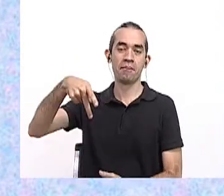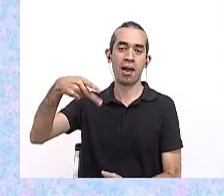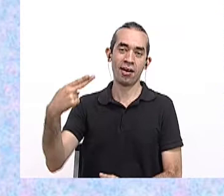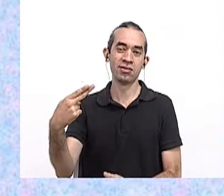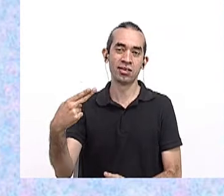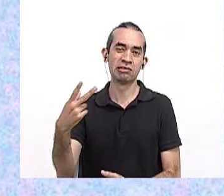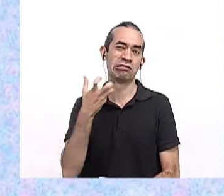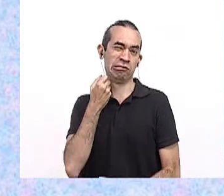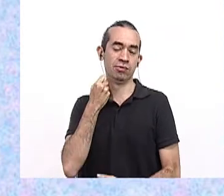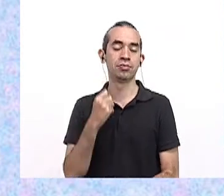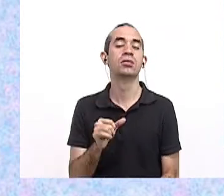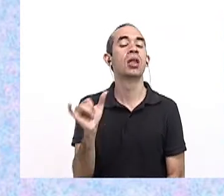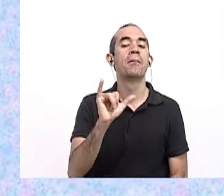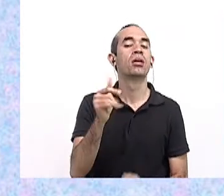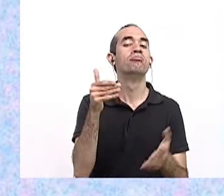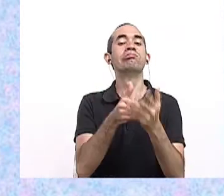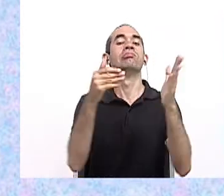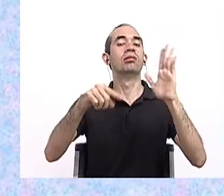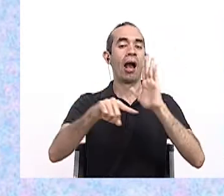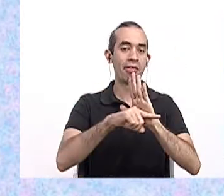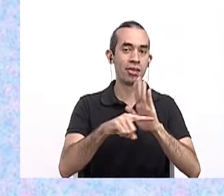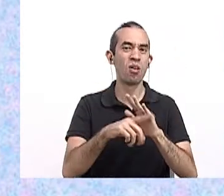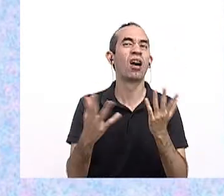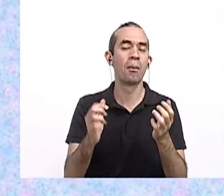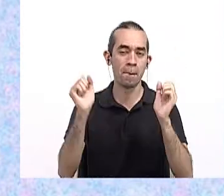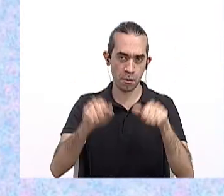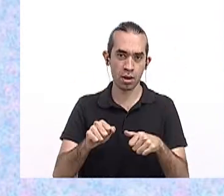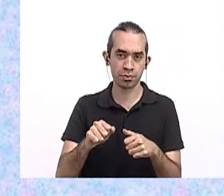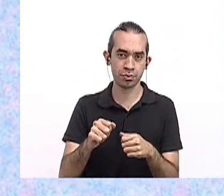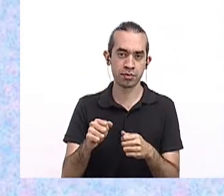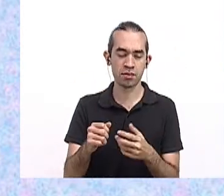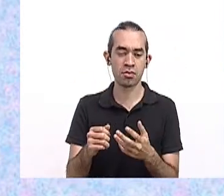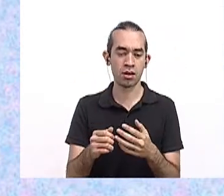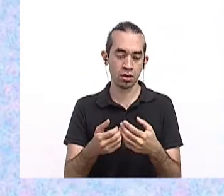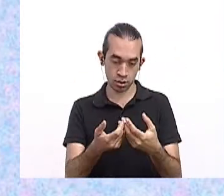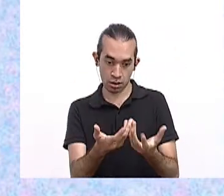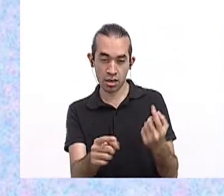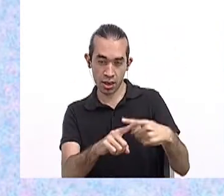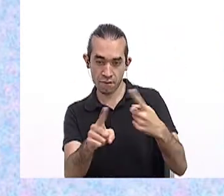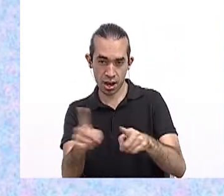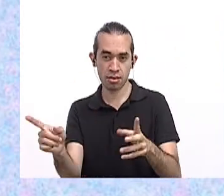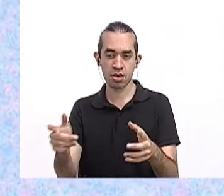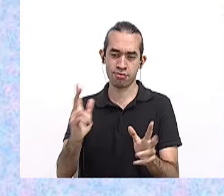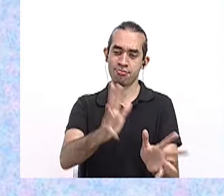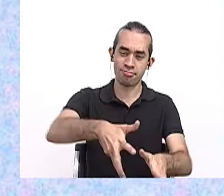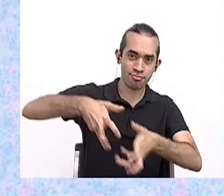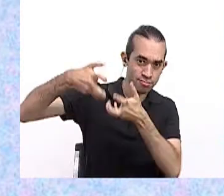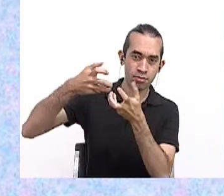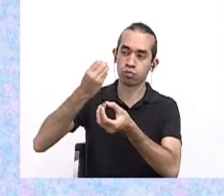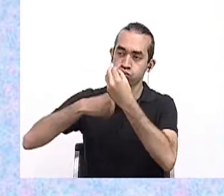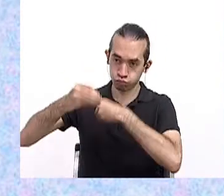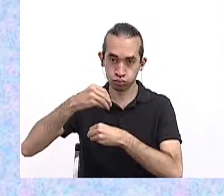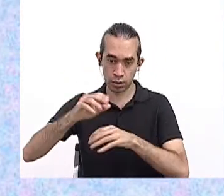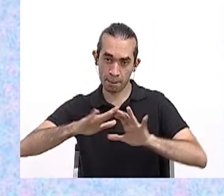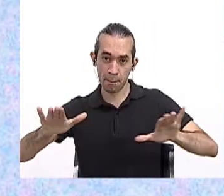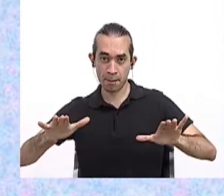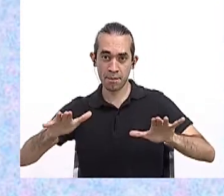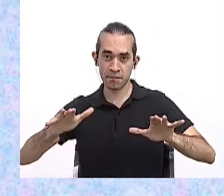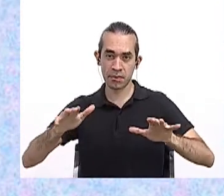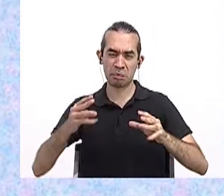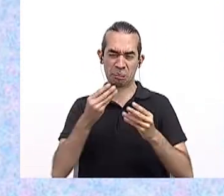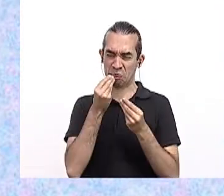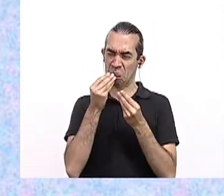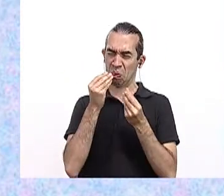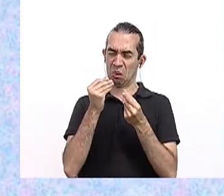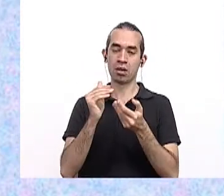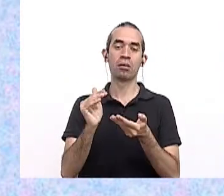de la significación oceánica es que puede modificar el sabor y el valor nutricional de los alimentos que obtenemos del mar siendo